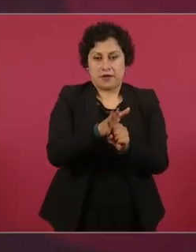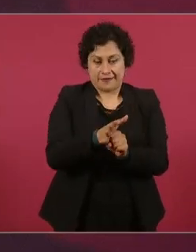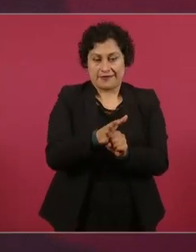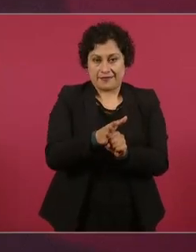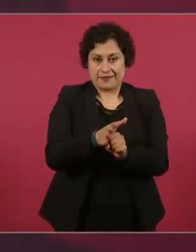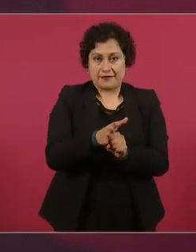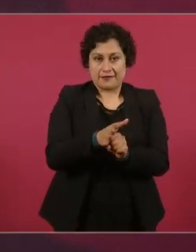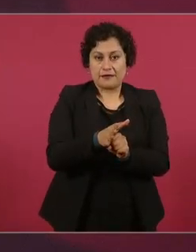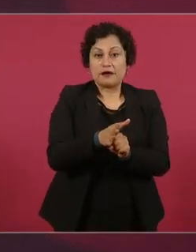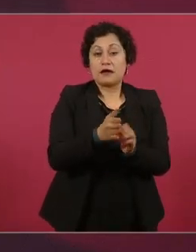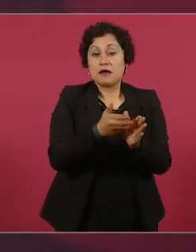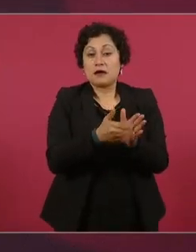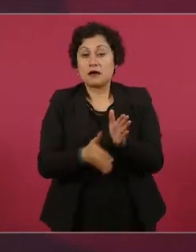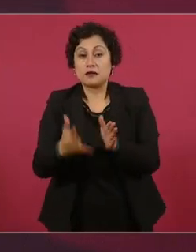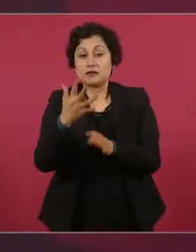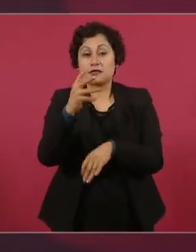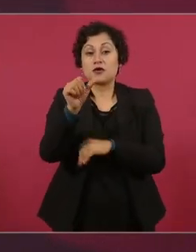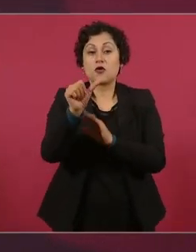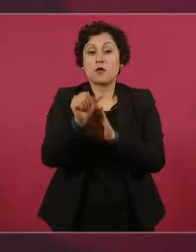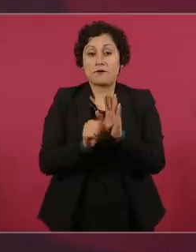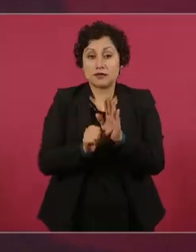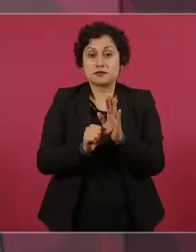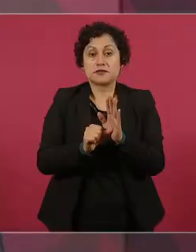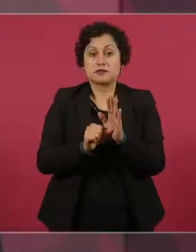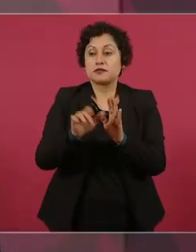adultos mayores con una dosis. Entonces,